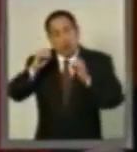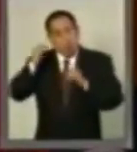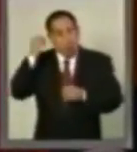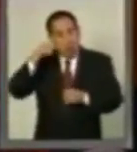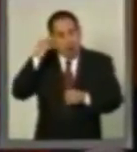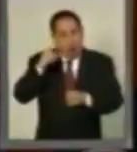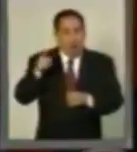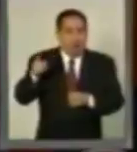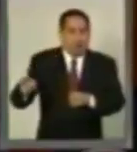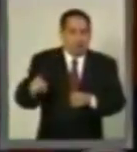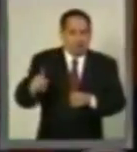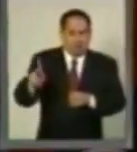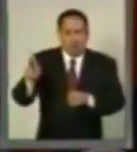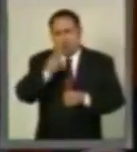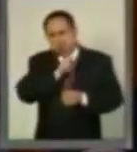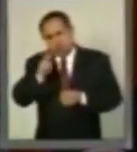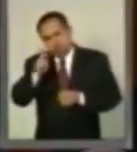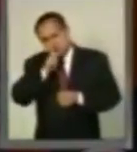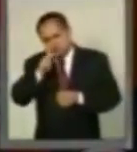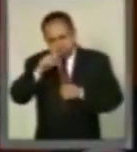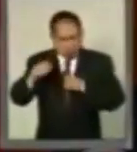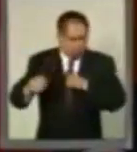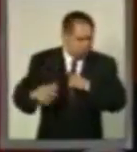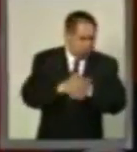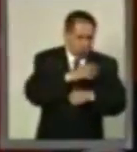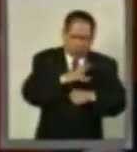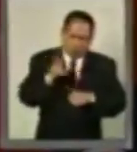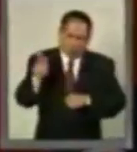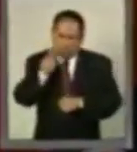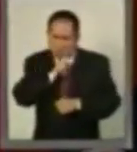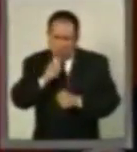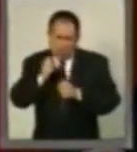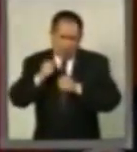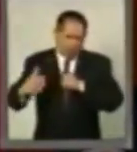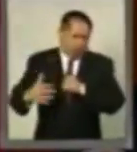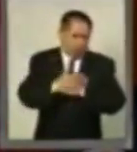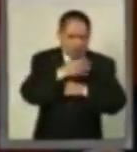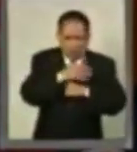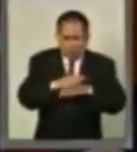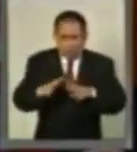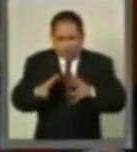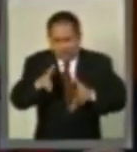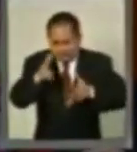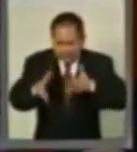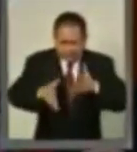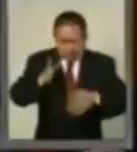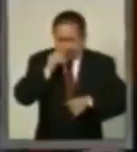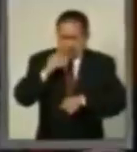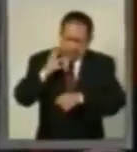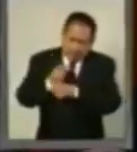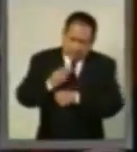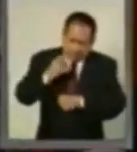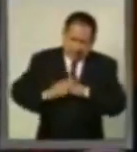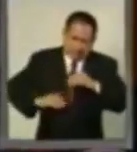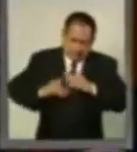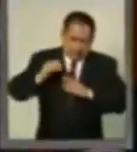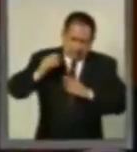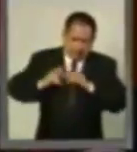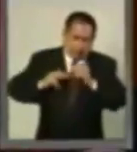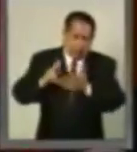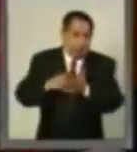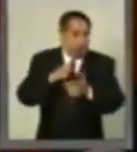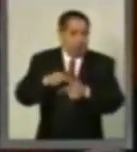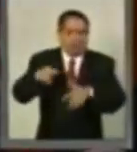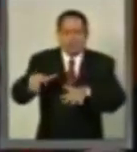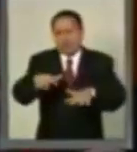Oaxaca están en la época y obstaculizan la construcción, la reconstrucción, el lugar